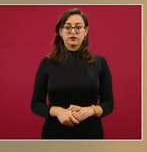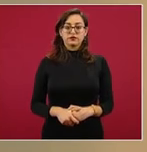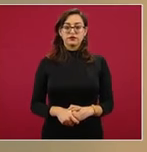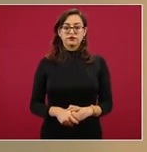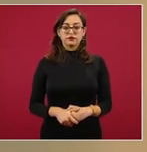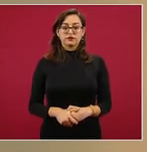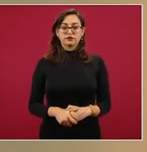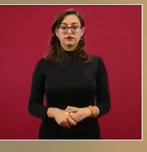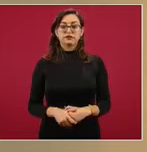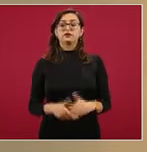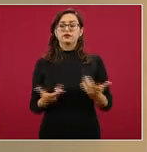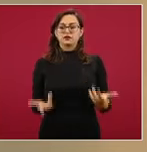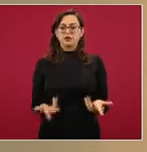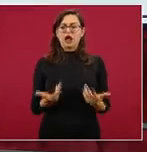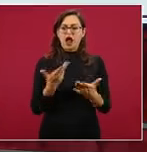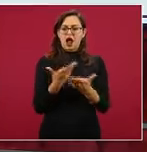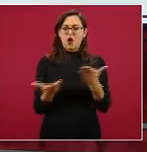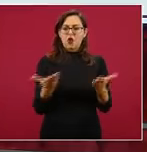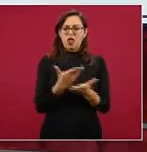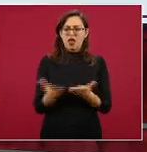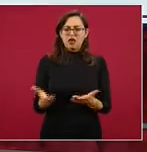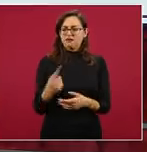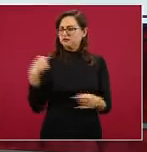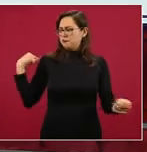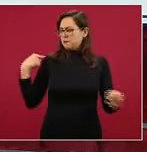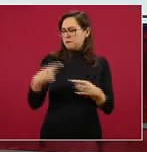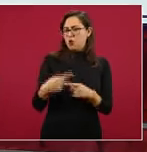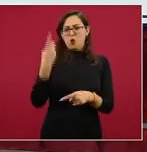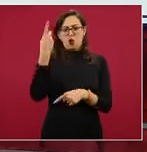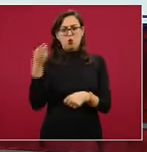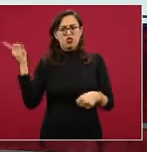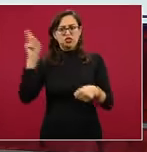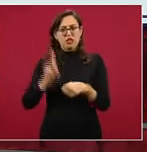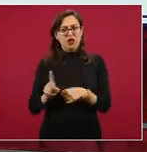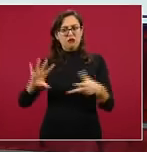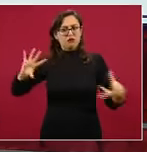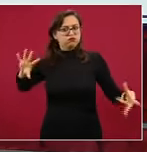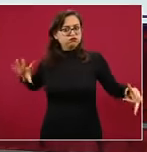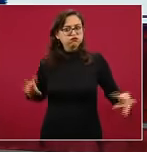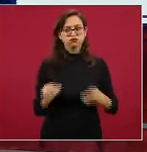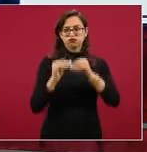del 26 al 27 de noviembre? Es importante.